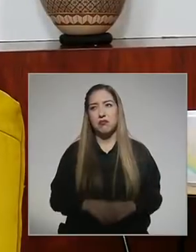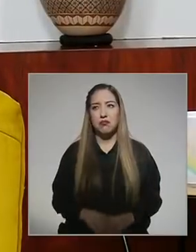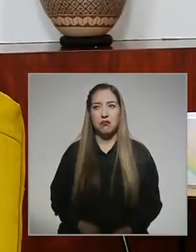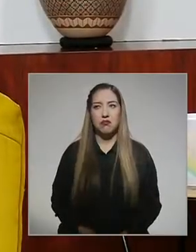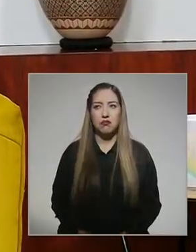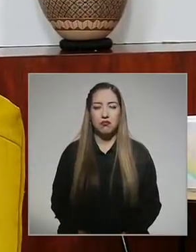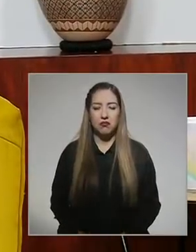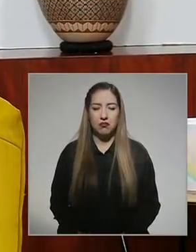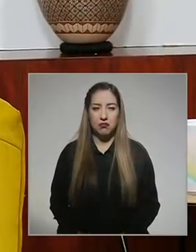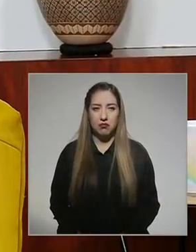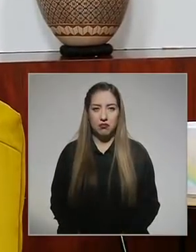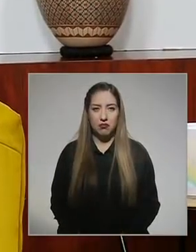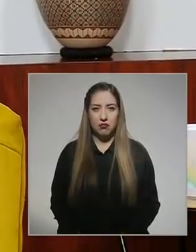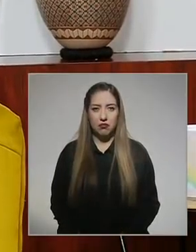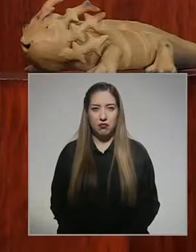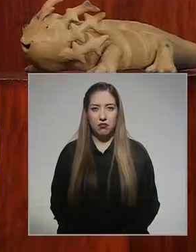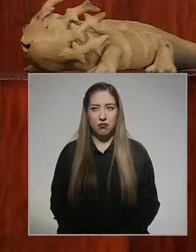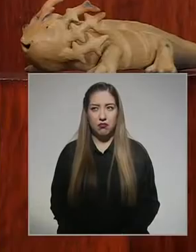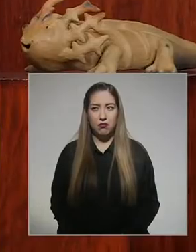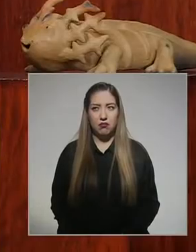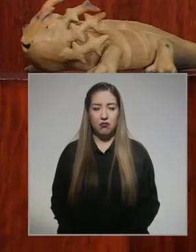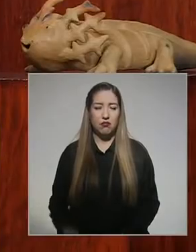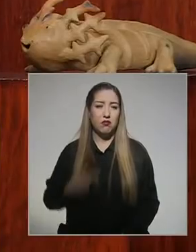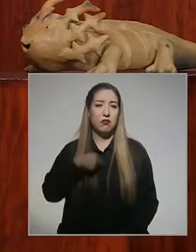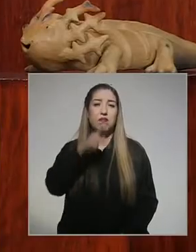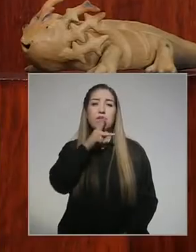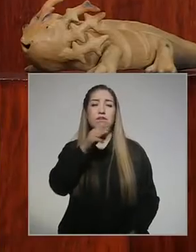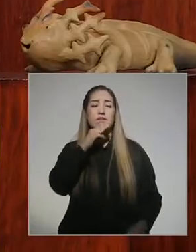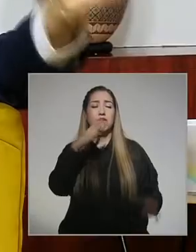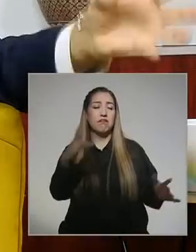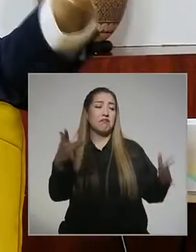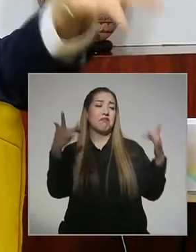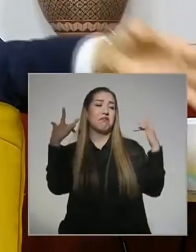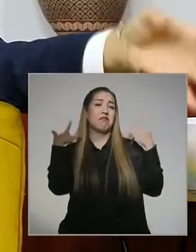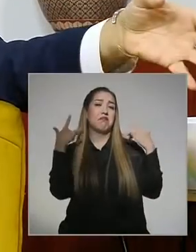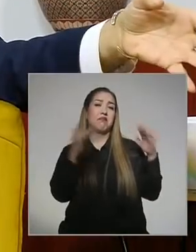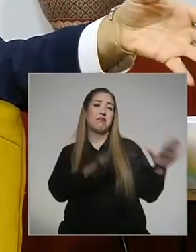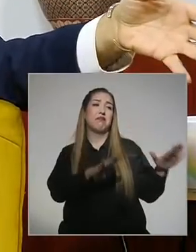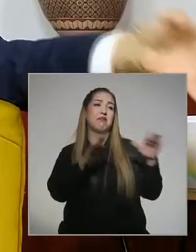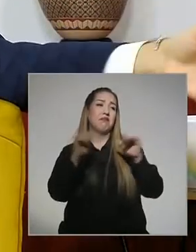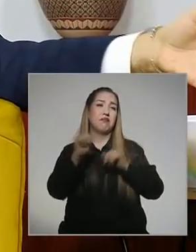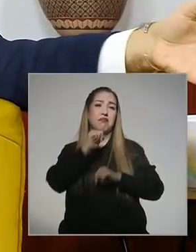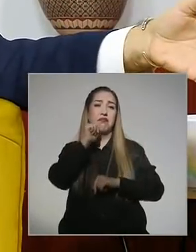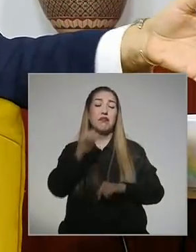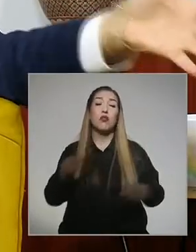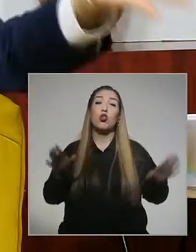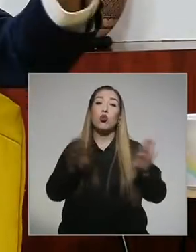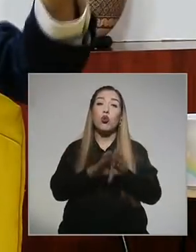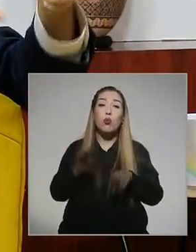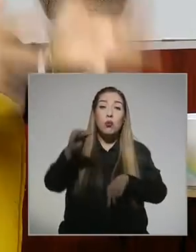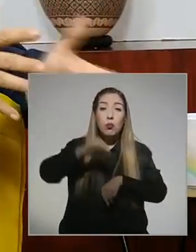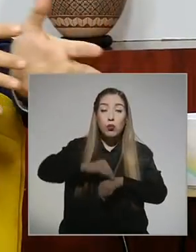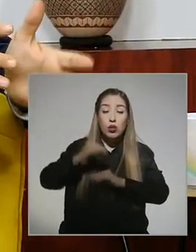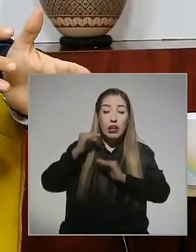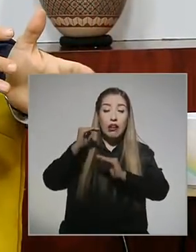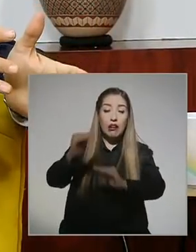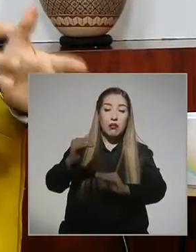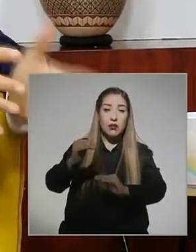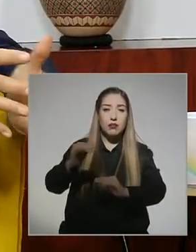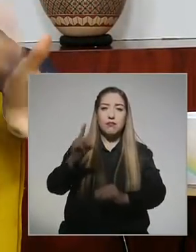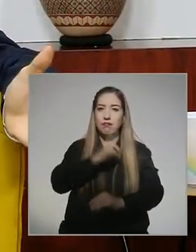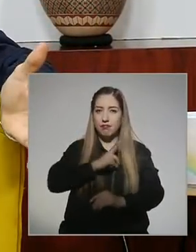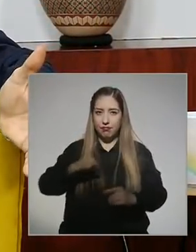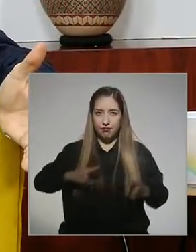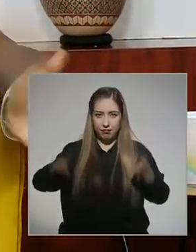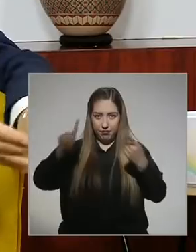desconectarse personalmente como mamá o papá de lo que tengo que hacer. ¿Cómo poner límites? Es la gran pregunta. Ser claros,